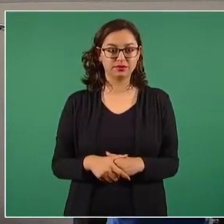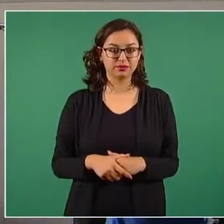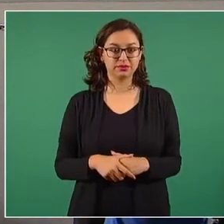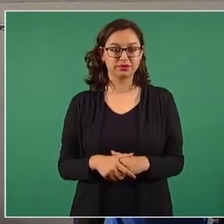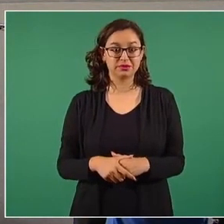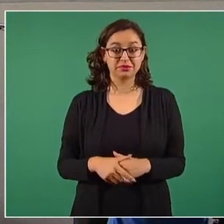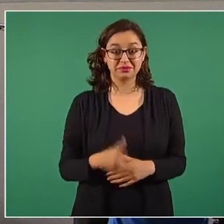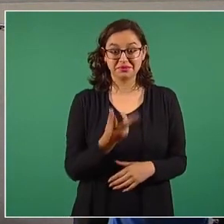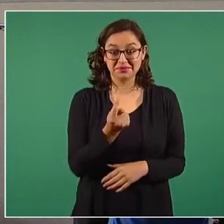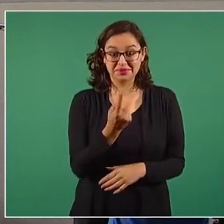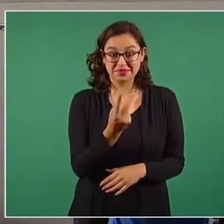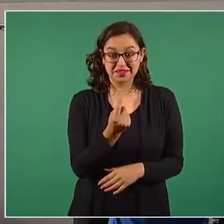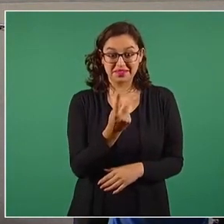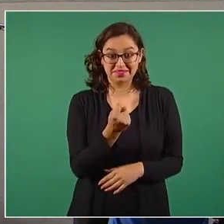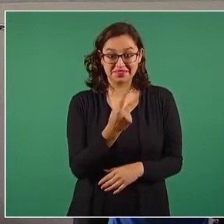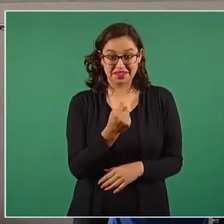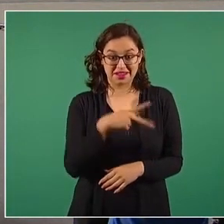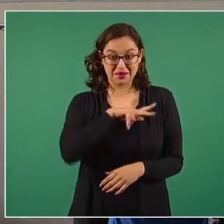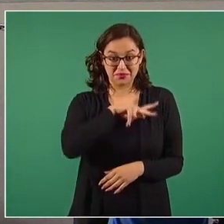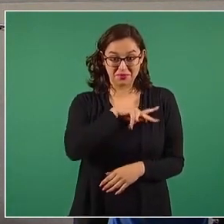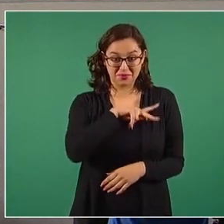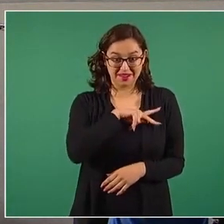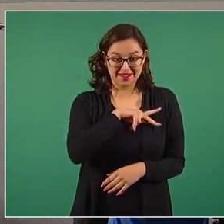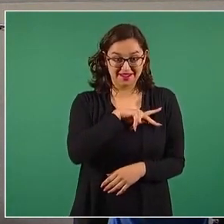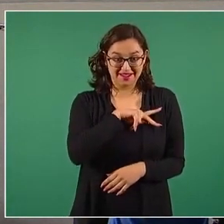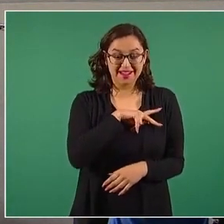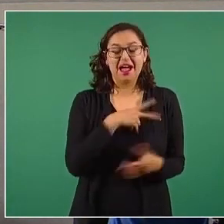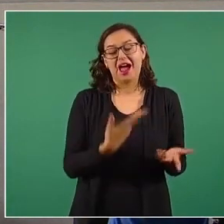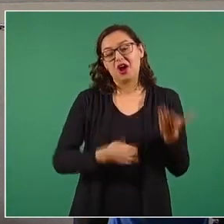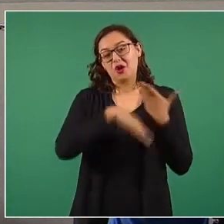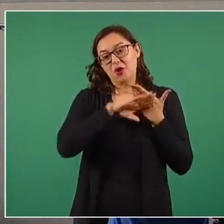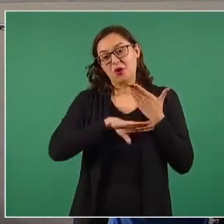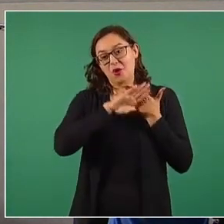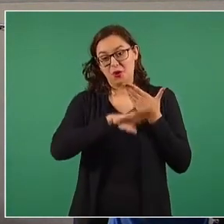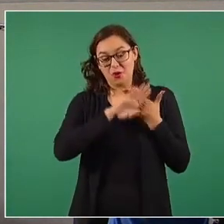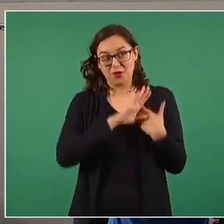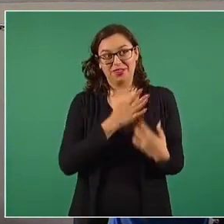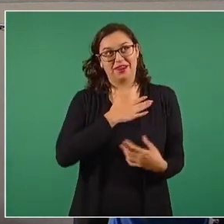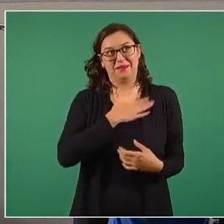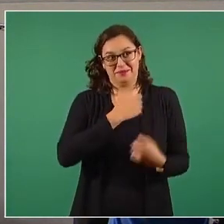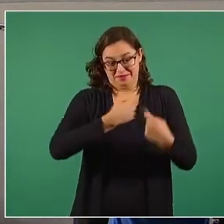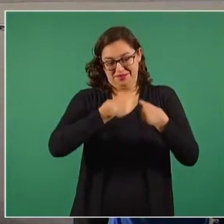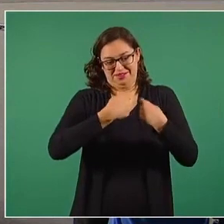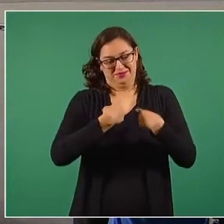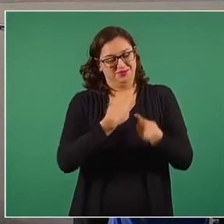que también nosotros hablemos mal, habiendo tantos ya.